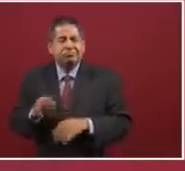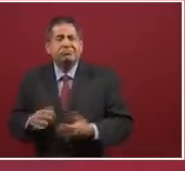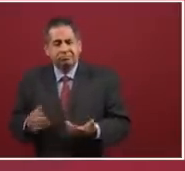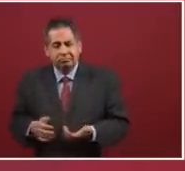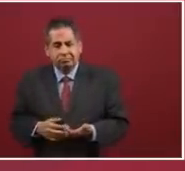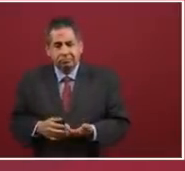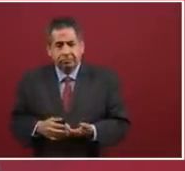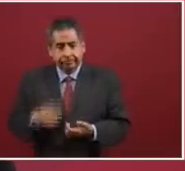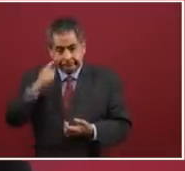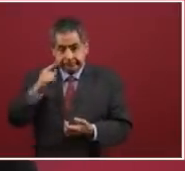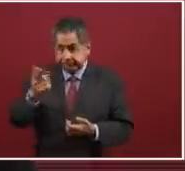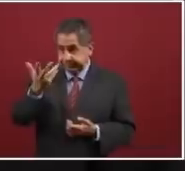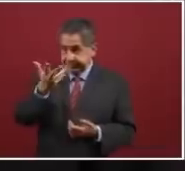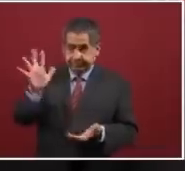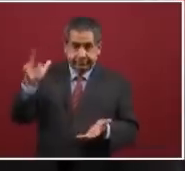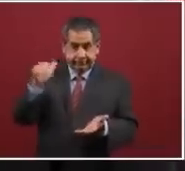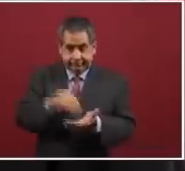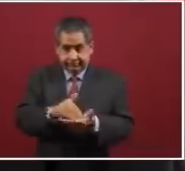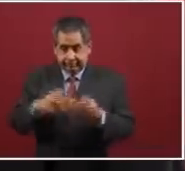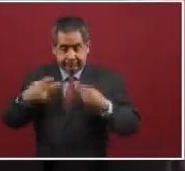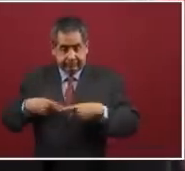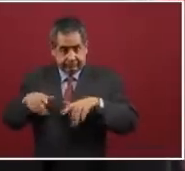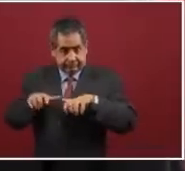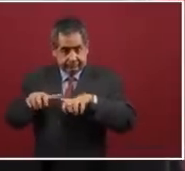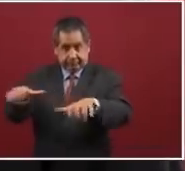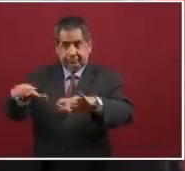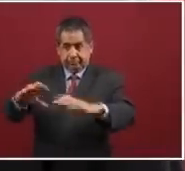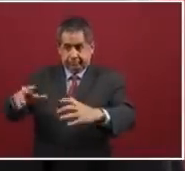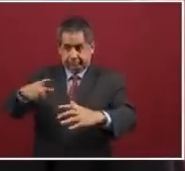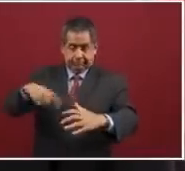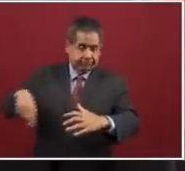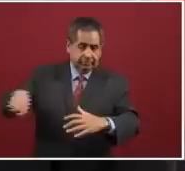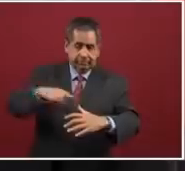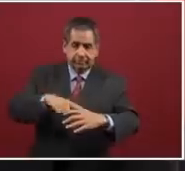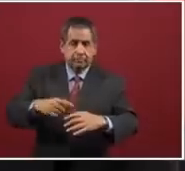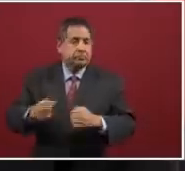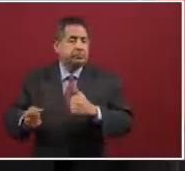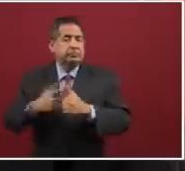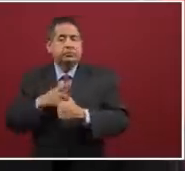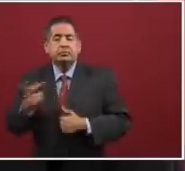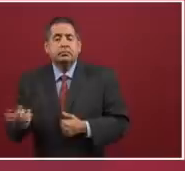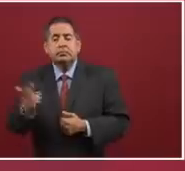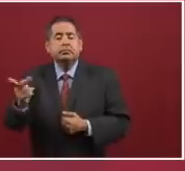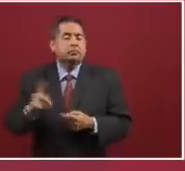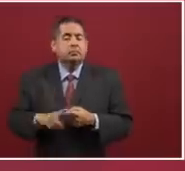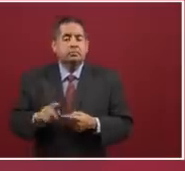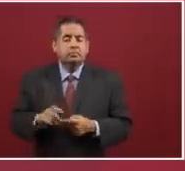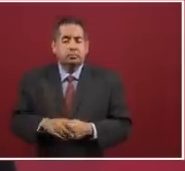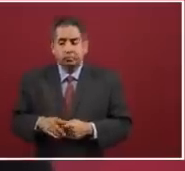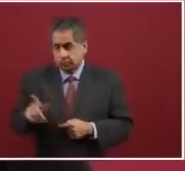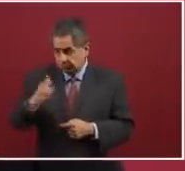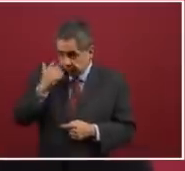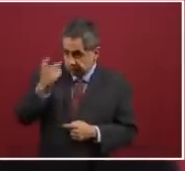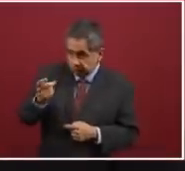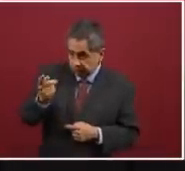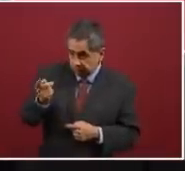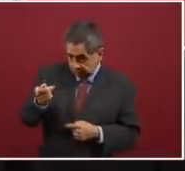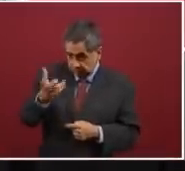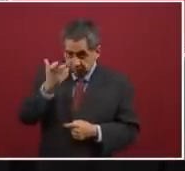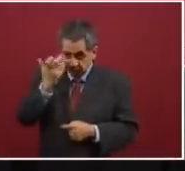Que de 10,000 personas, la primera pregunta es, ¿quieres que